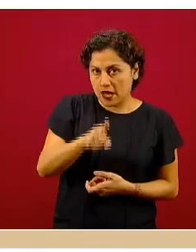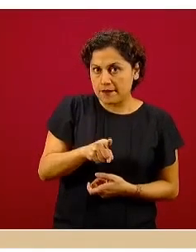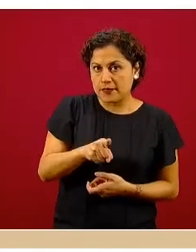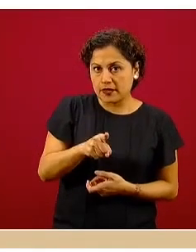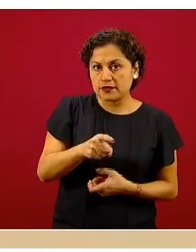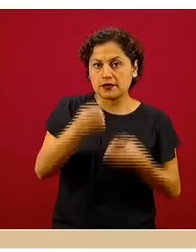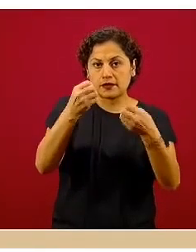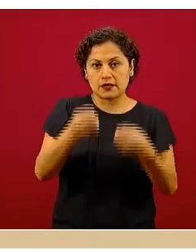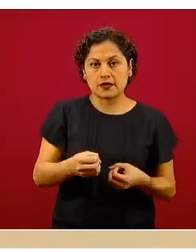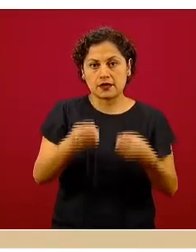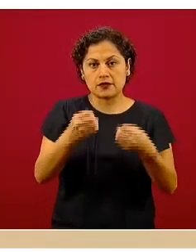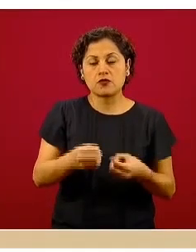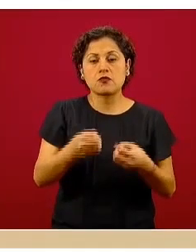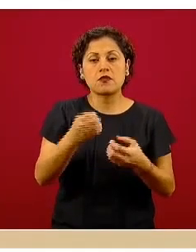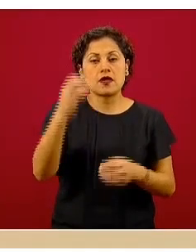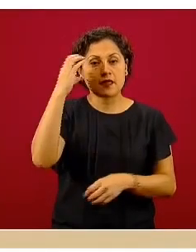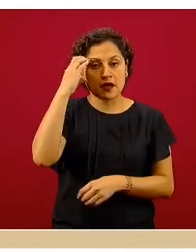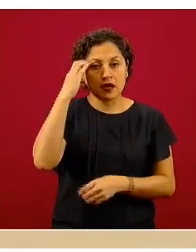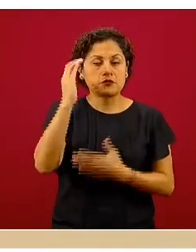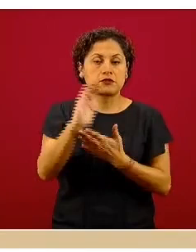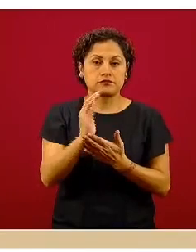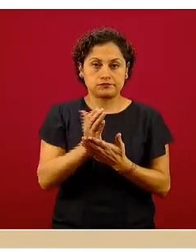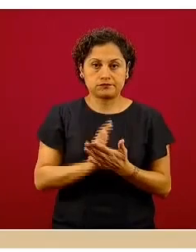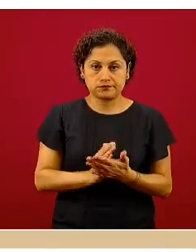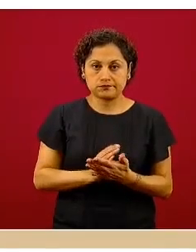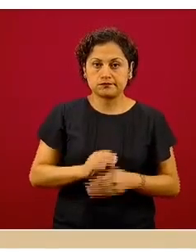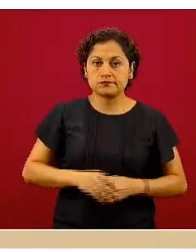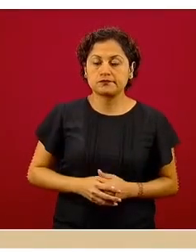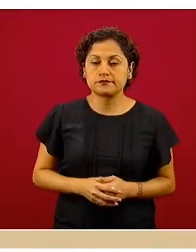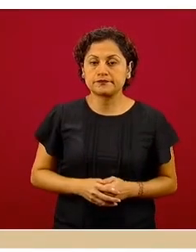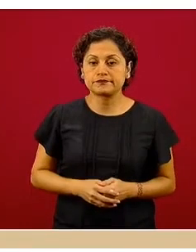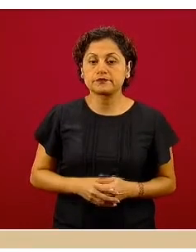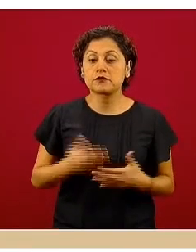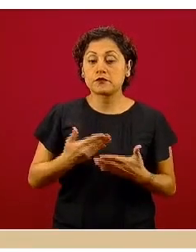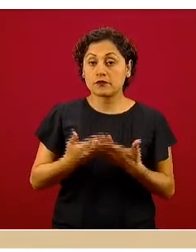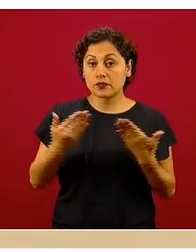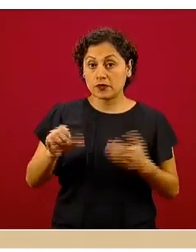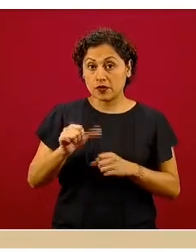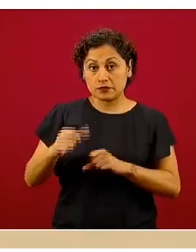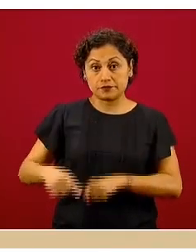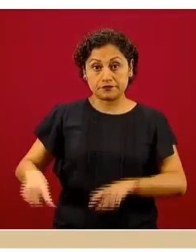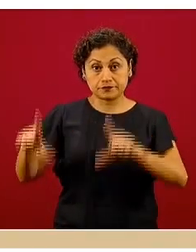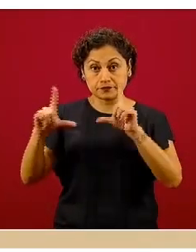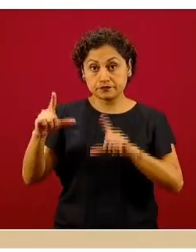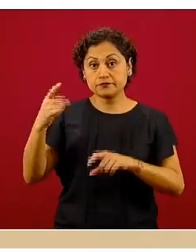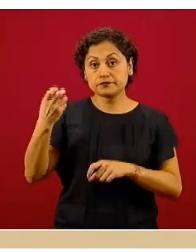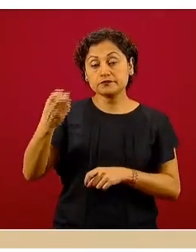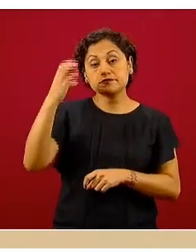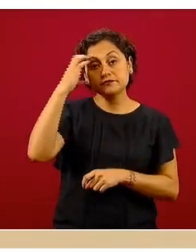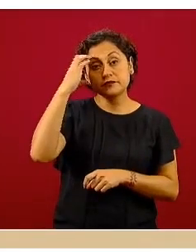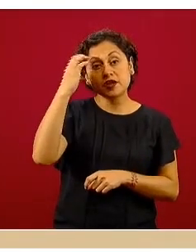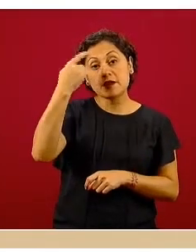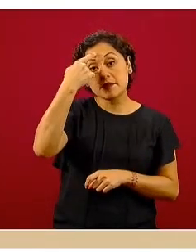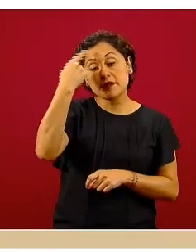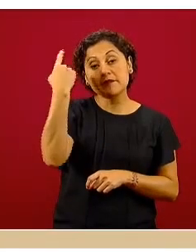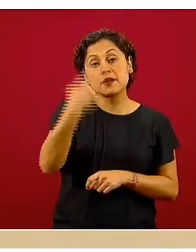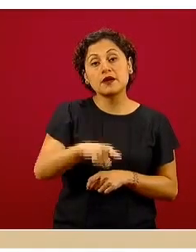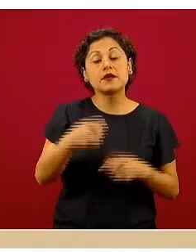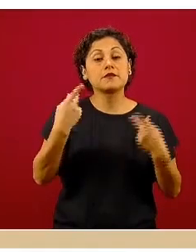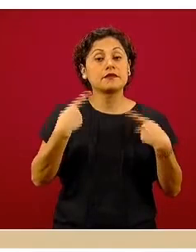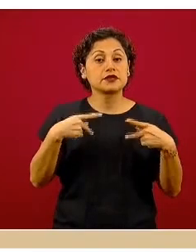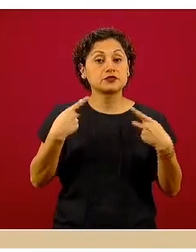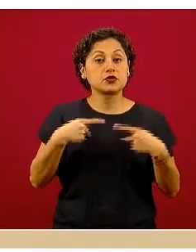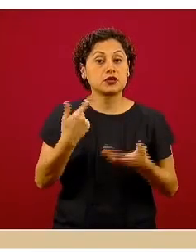su epidemia. En la siguiente diapositiva veremos las camas para pacientes críticos, son las camas que